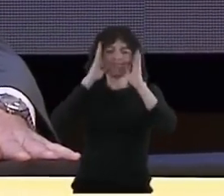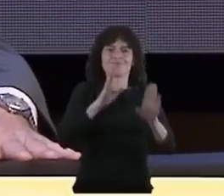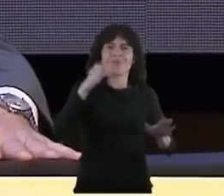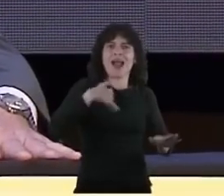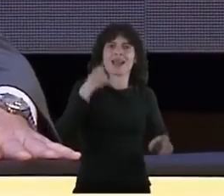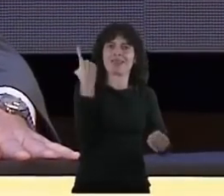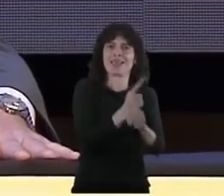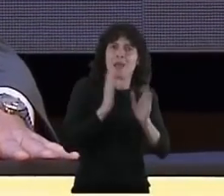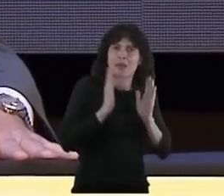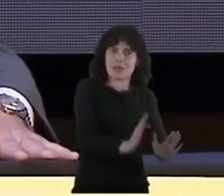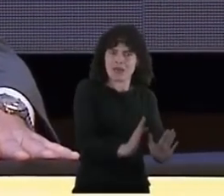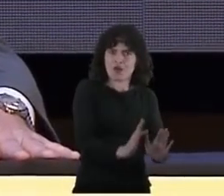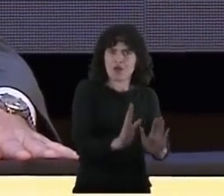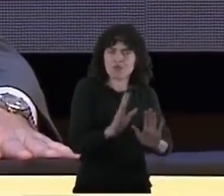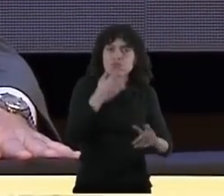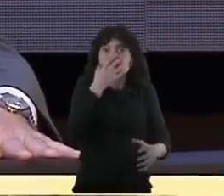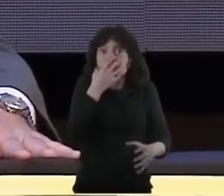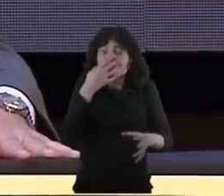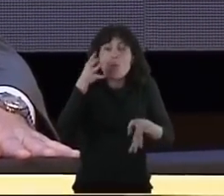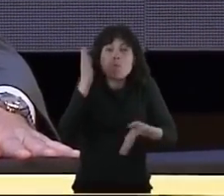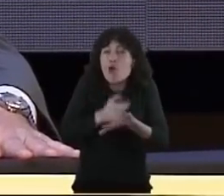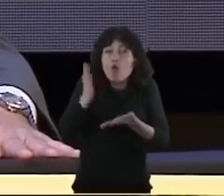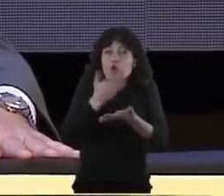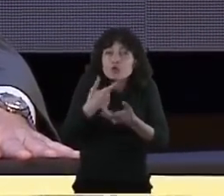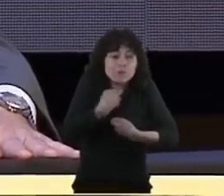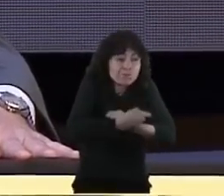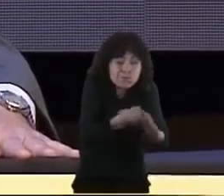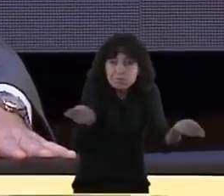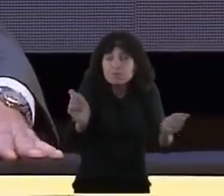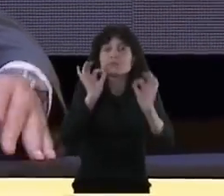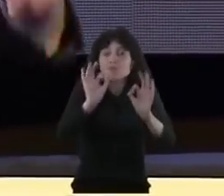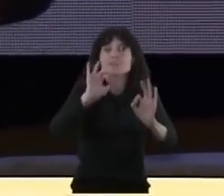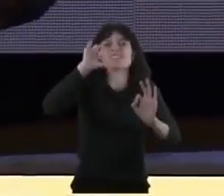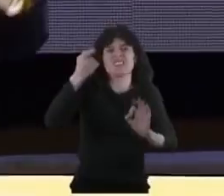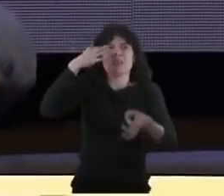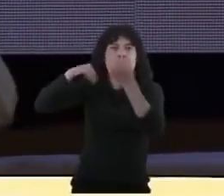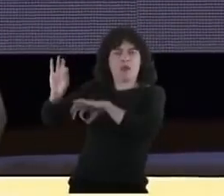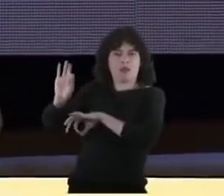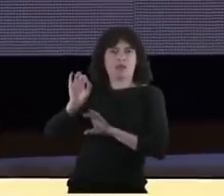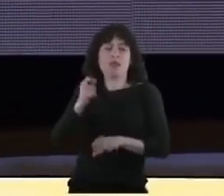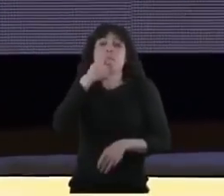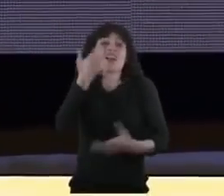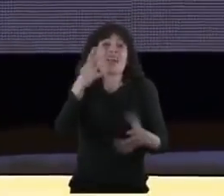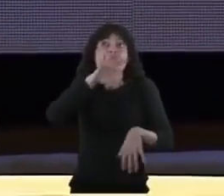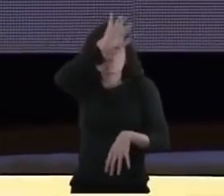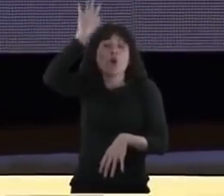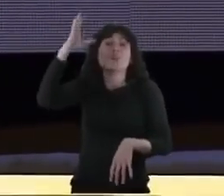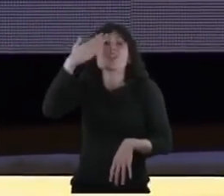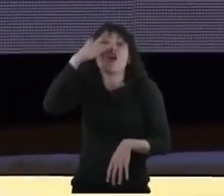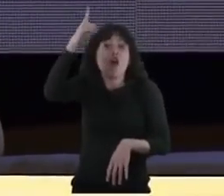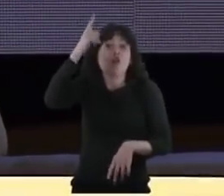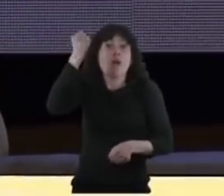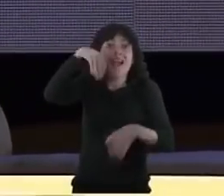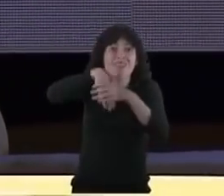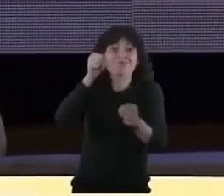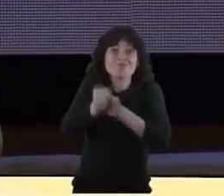automáticos para la Argentina, para los argentinos y las argentinas que puedan necesitarlo. Y una fábrica de Córdoba, que yo siempre, nunca estuve allí,